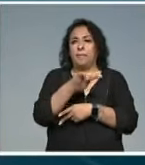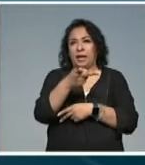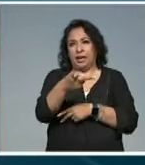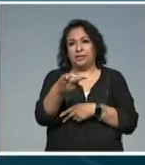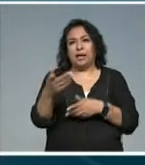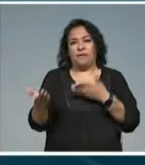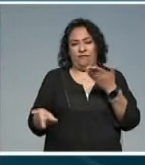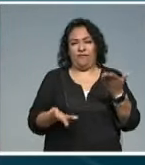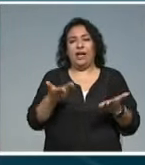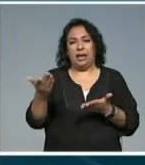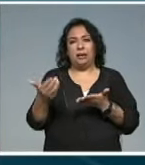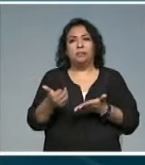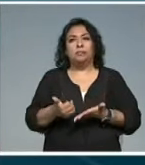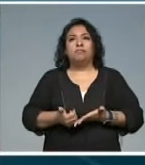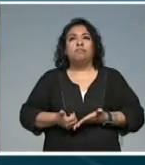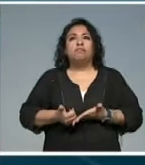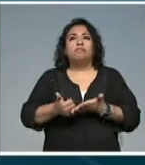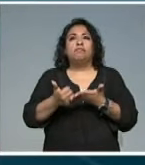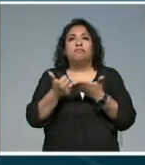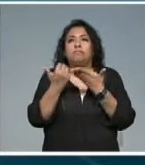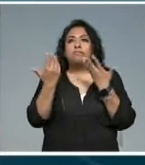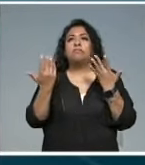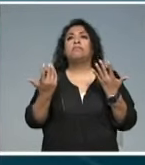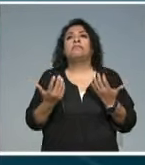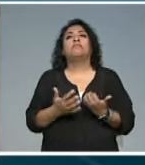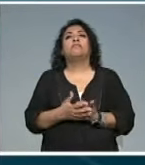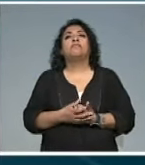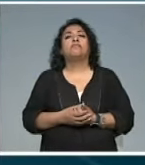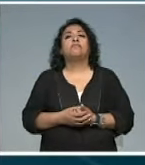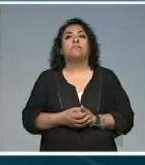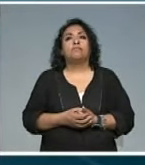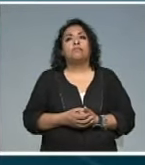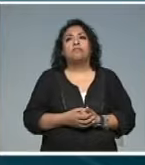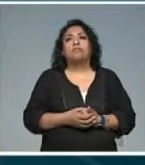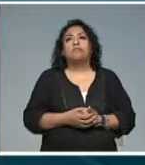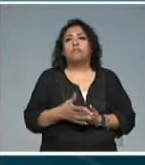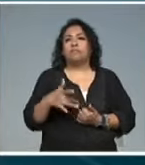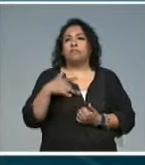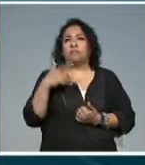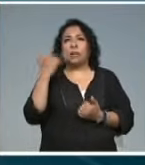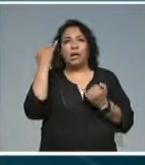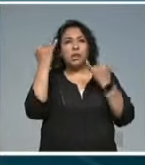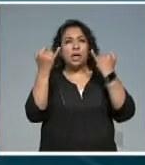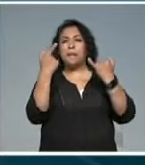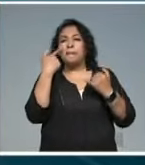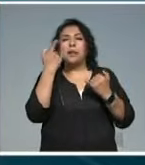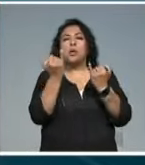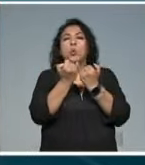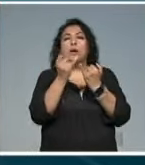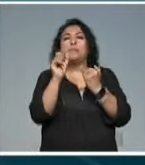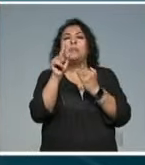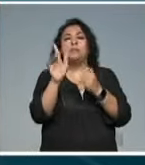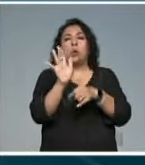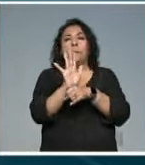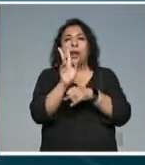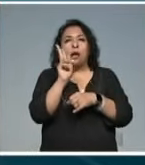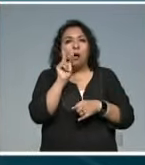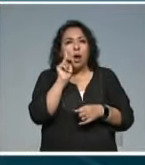con la danza podemos además crear como una ilusión, como si estuvieras viendo una película,